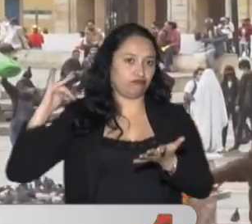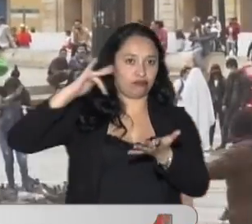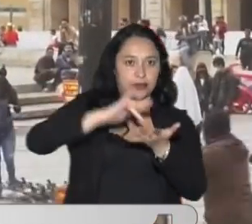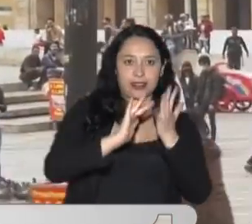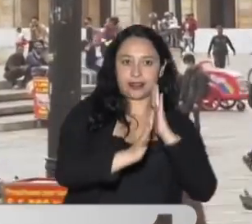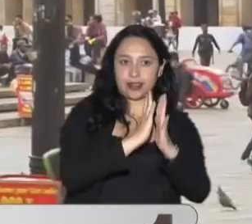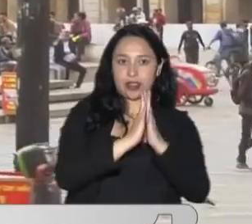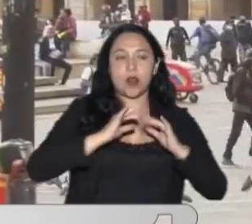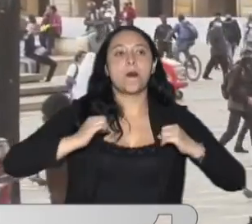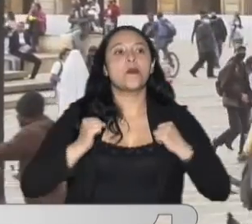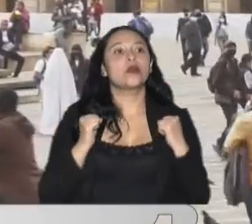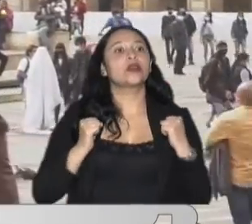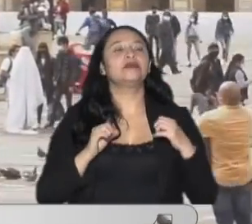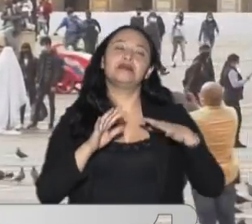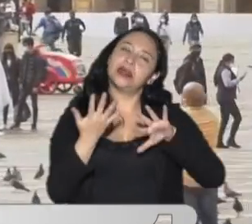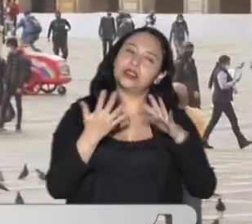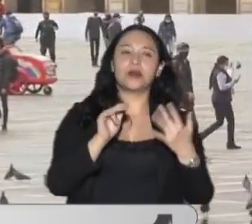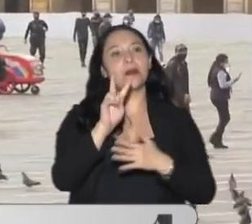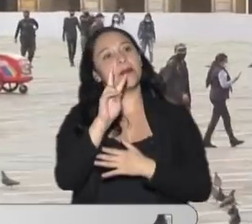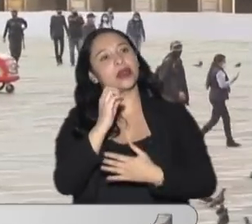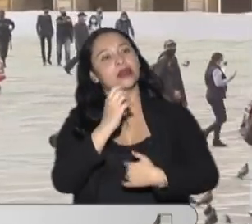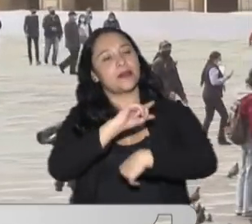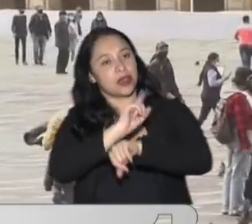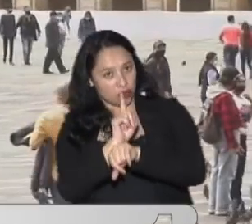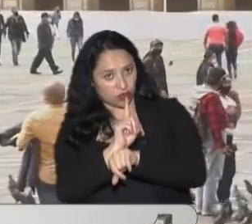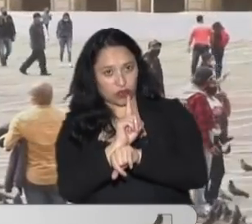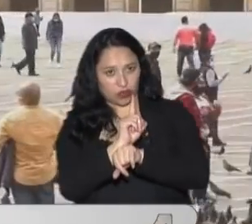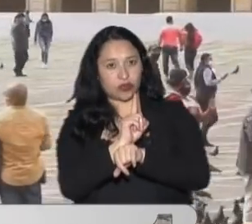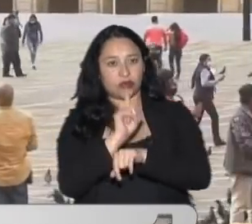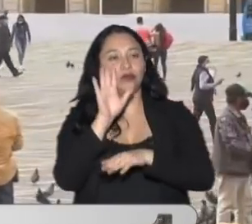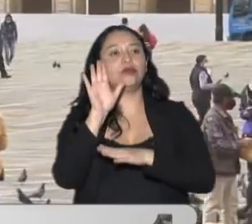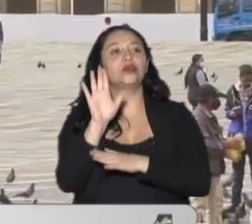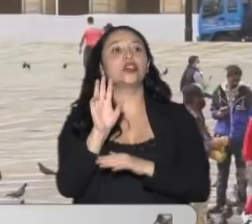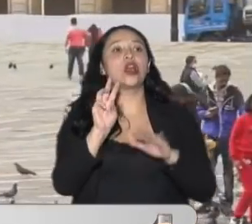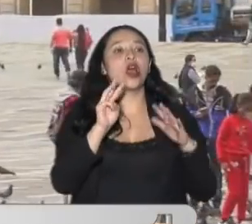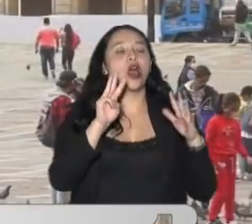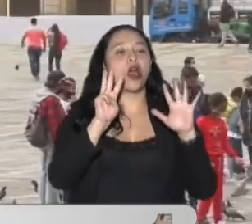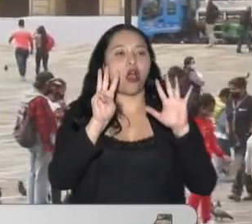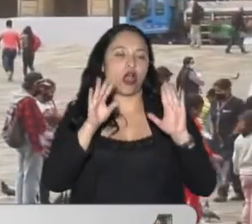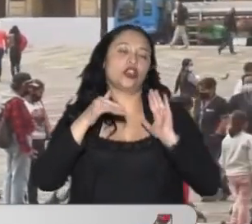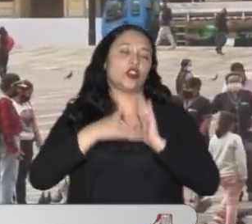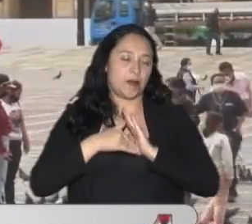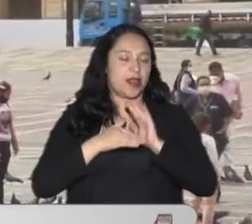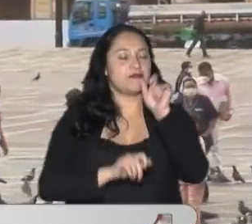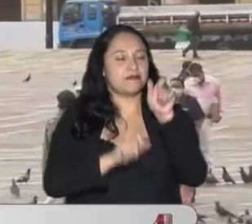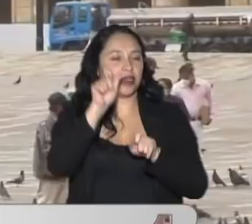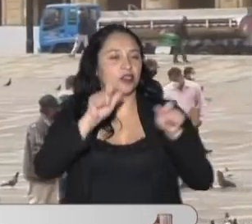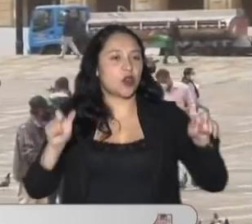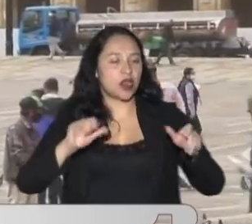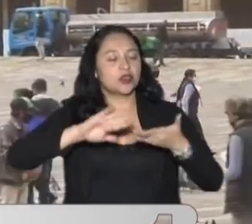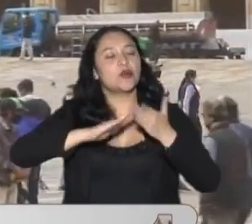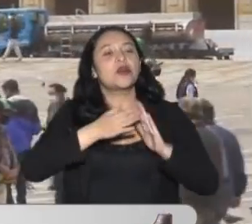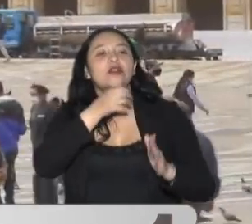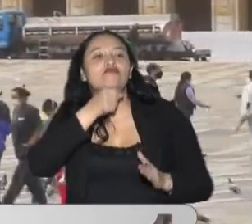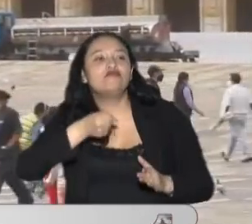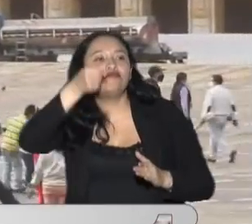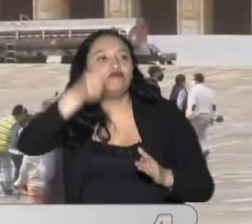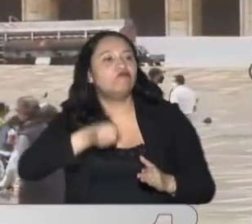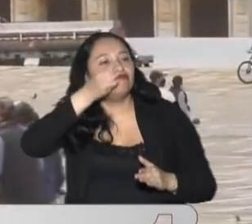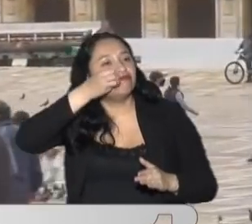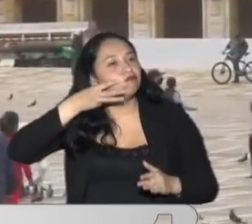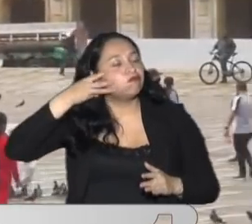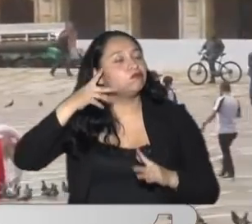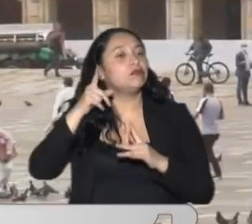en próximos 20 minutos más o menos llegaría a este punto la cerca de 8.000 personas de la minga indígena. En las últimas horas